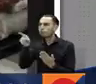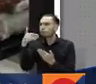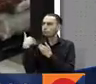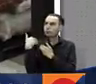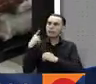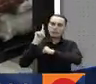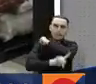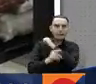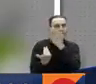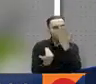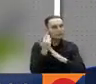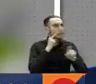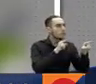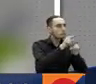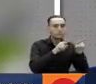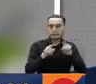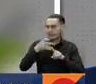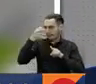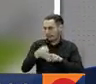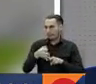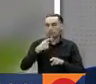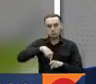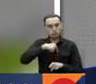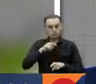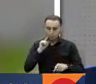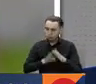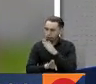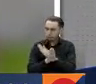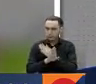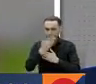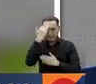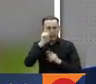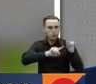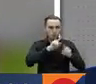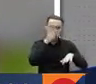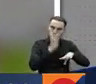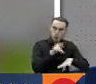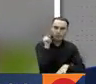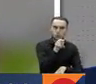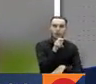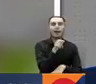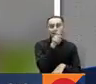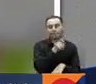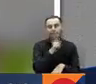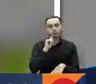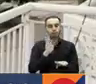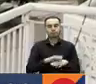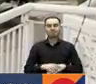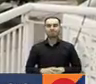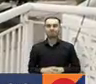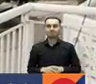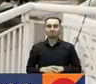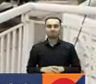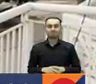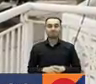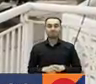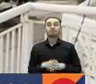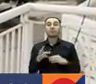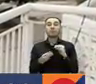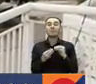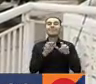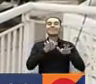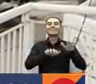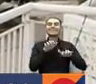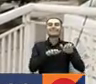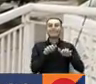las multas si hay lugar a ellos, si se encuentra que hubo omisión o negligencia por parte del operador. Por su parte, desde la Secretaría de